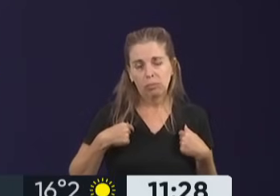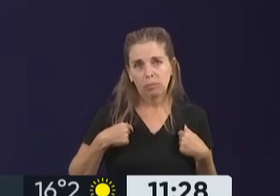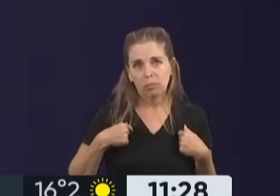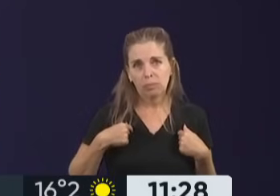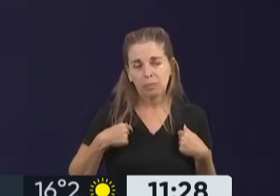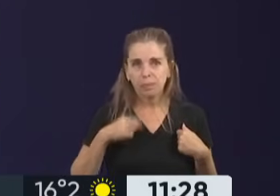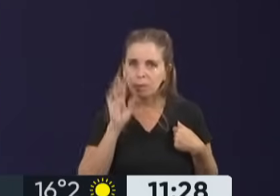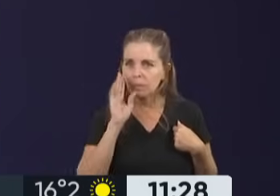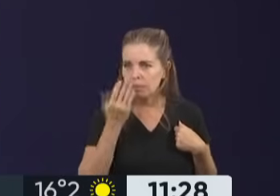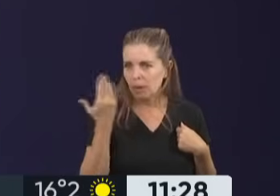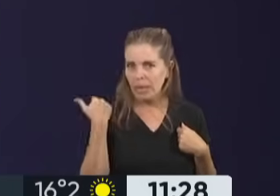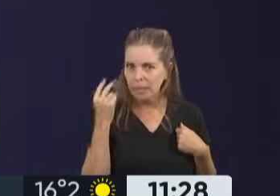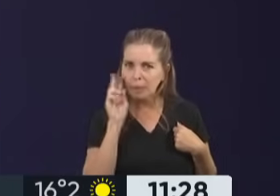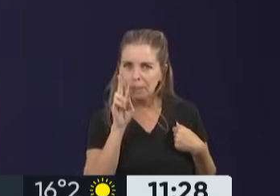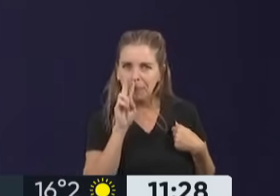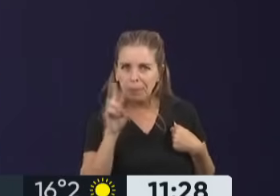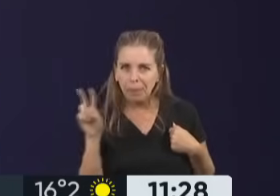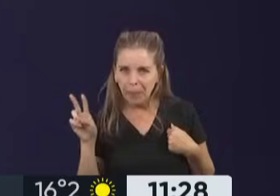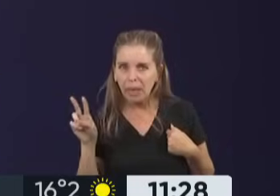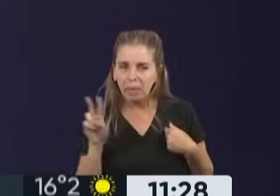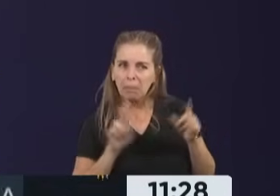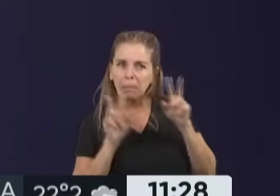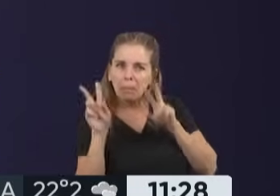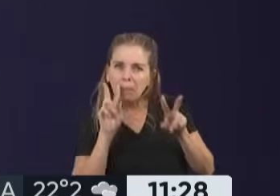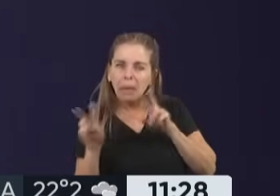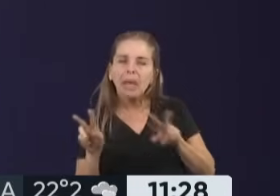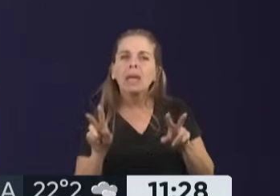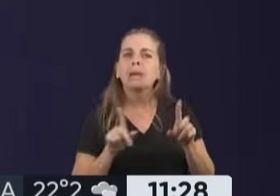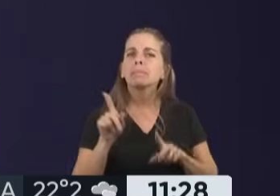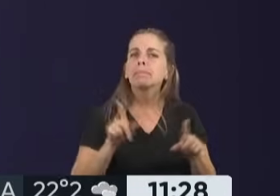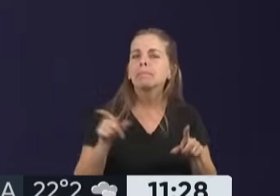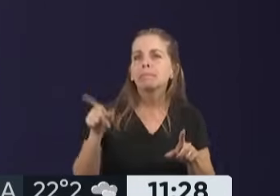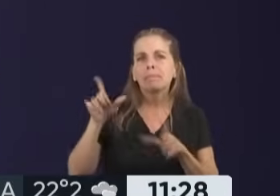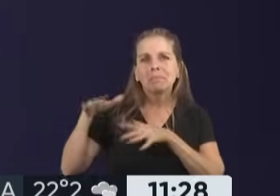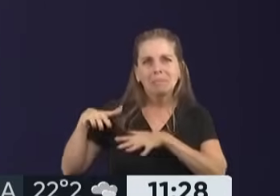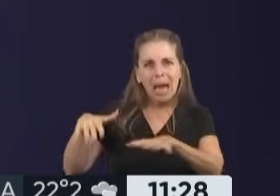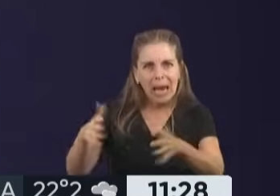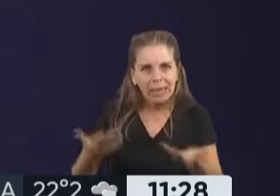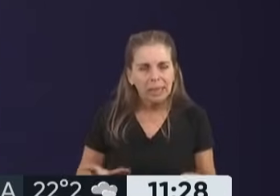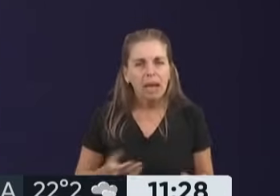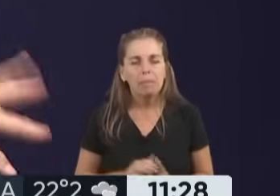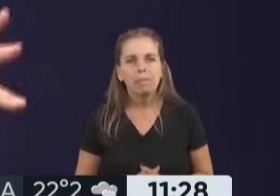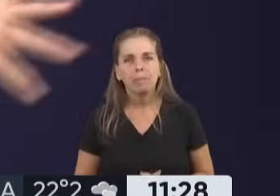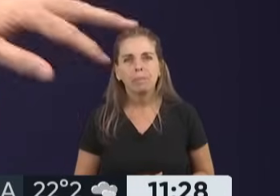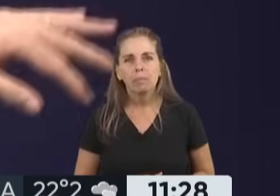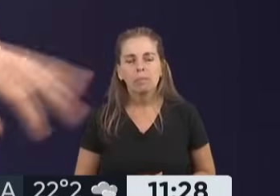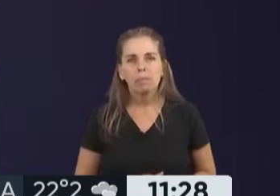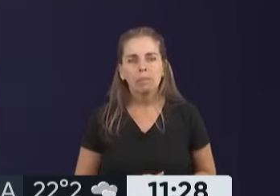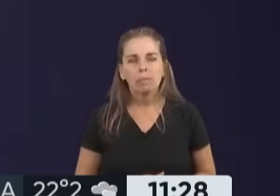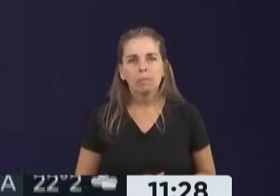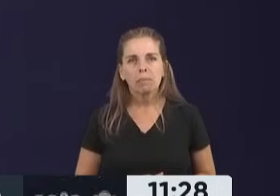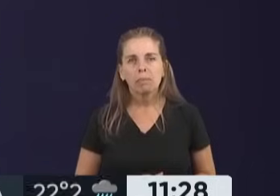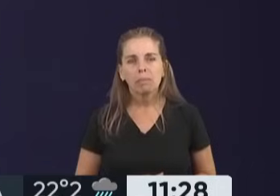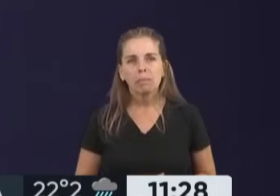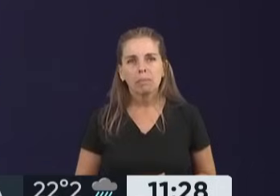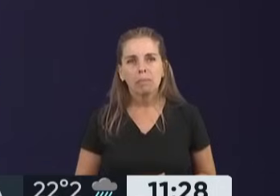me dediqué a ver algunas partes de los reclamos que se hacían en la marcha, más allá